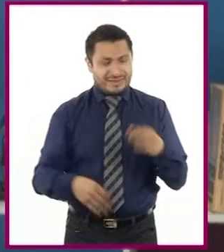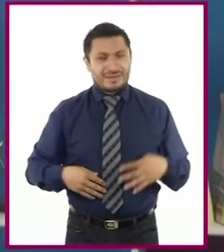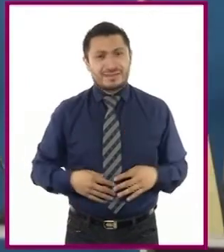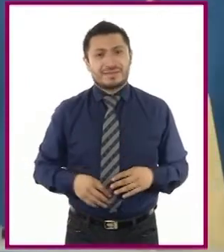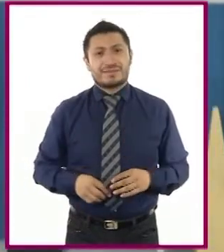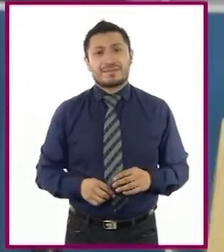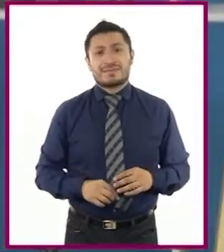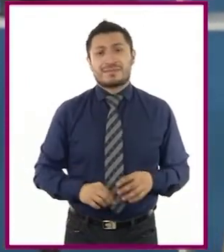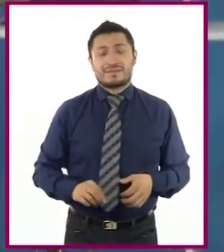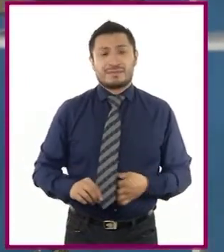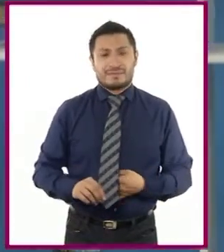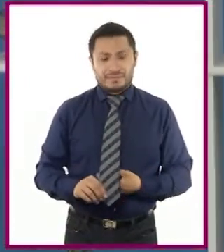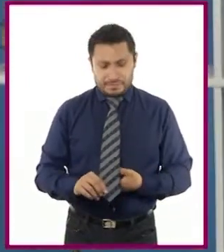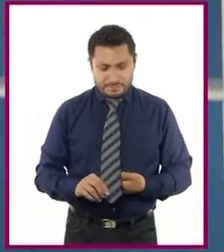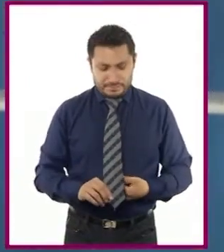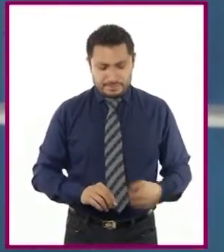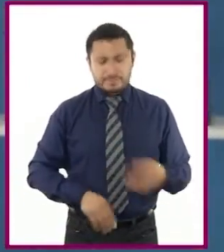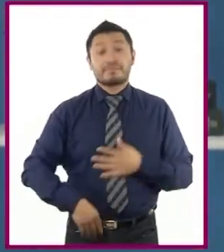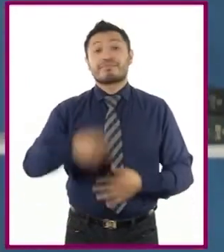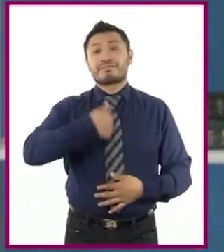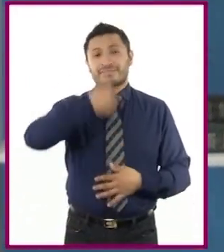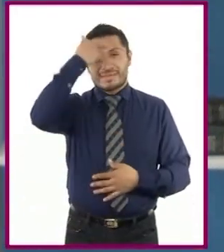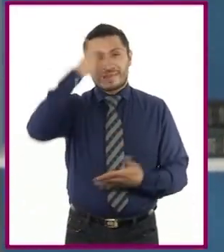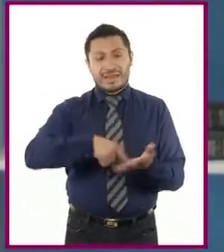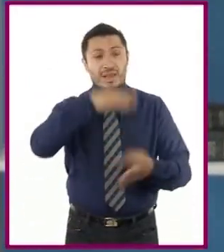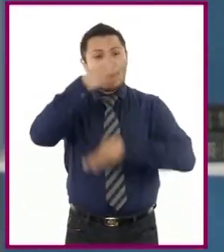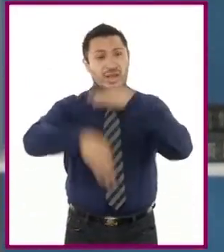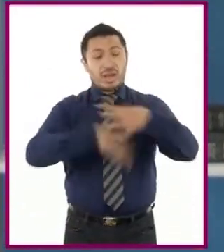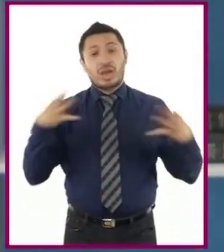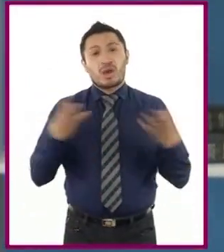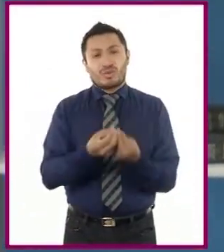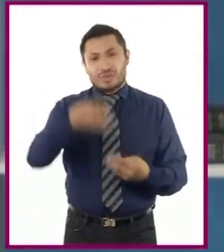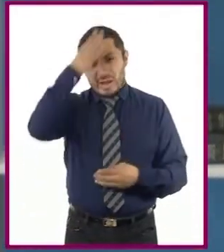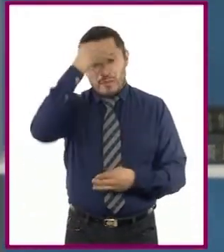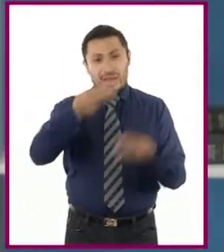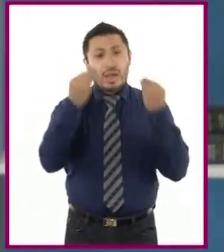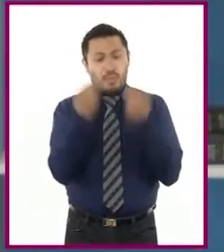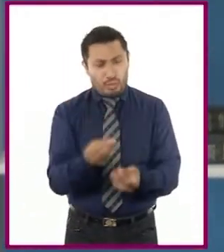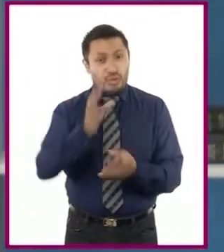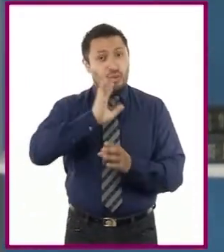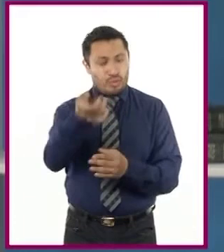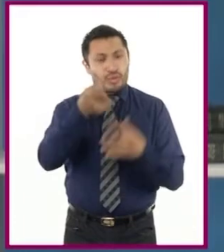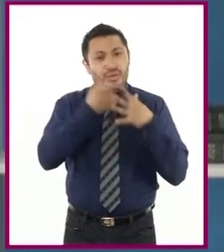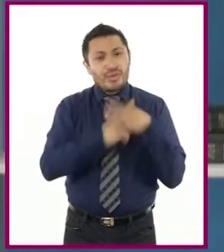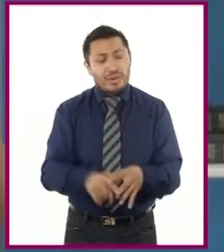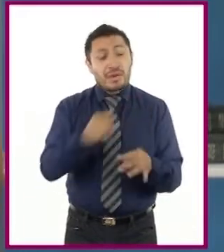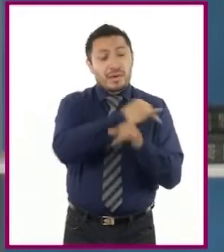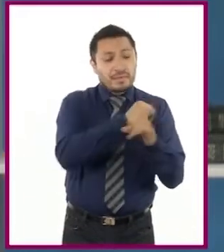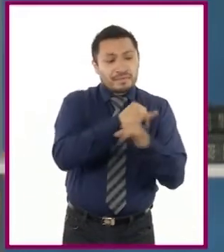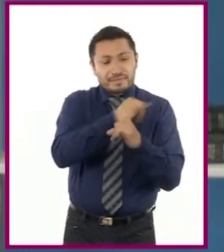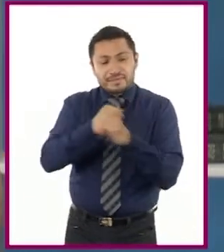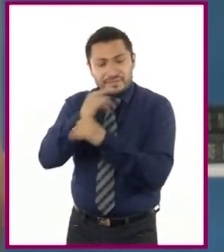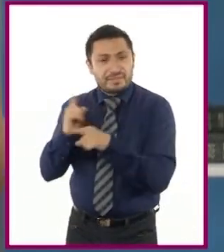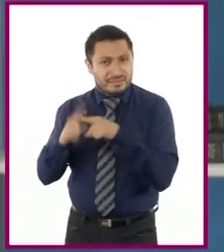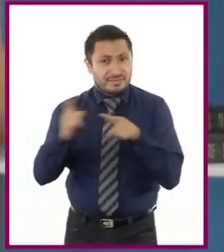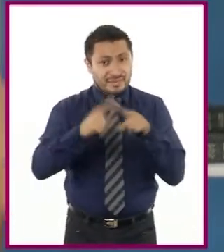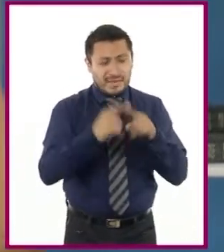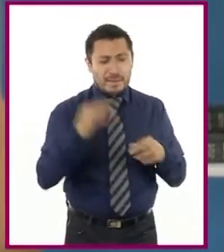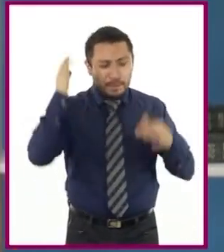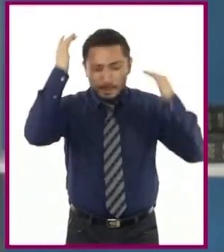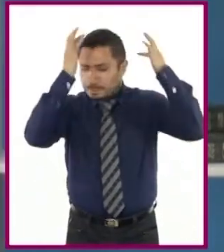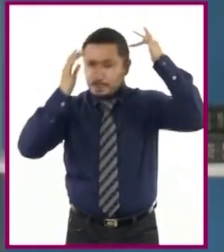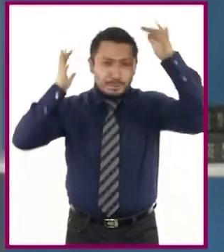Me parece que todos vamos a aprender mucho a partir de que logremos consultar diversas fuentes, analizarlas